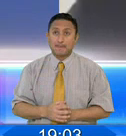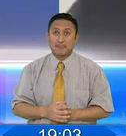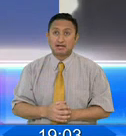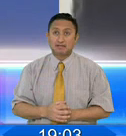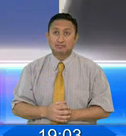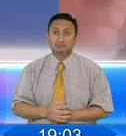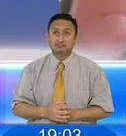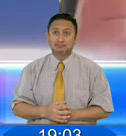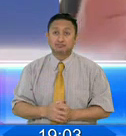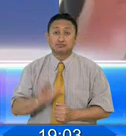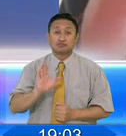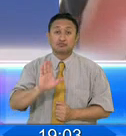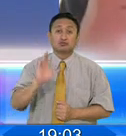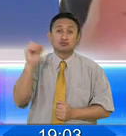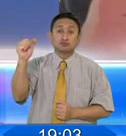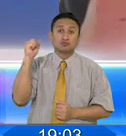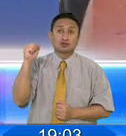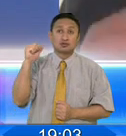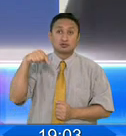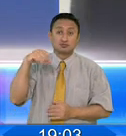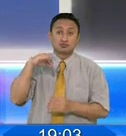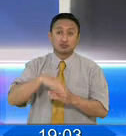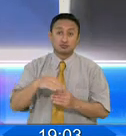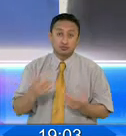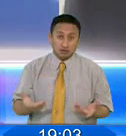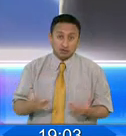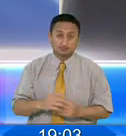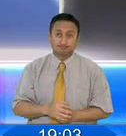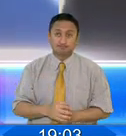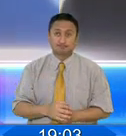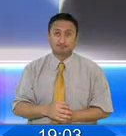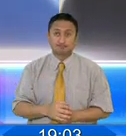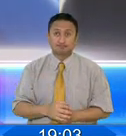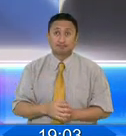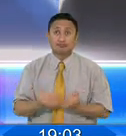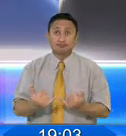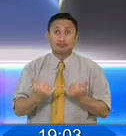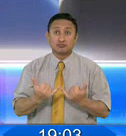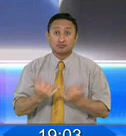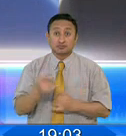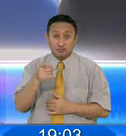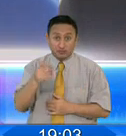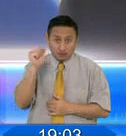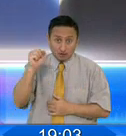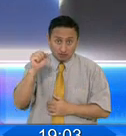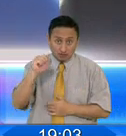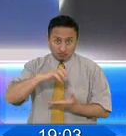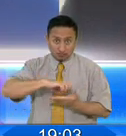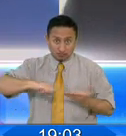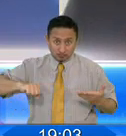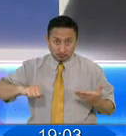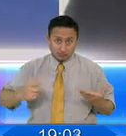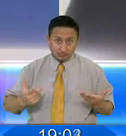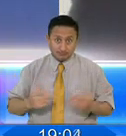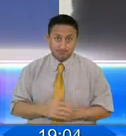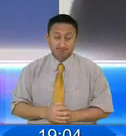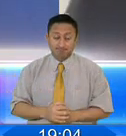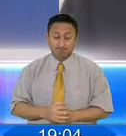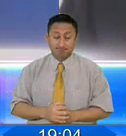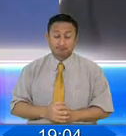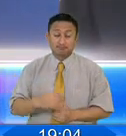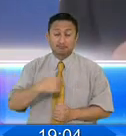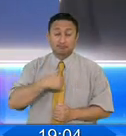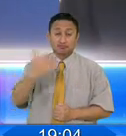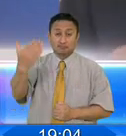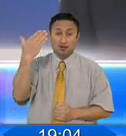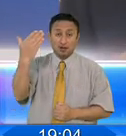derecho al voto. Y ahora les quieren robar eso también. Al sacar a Álvaro Noboa, que es